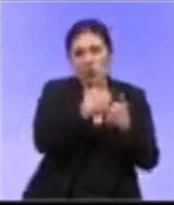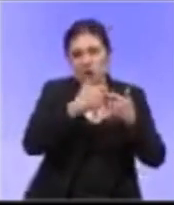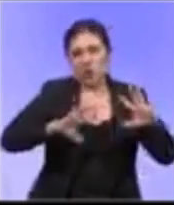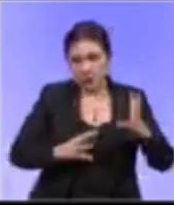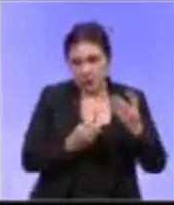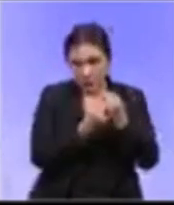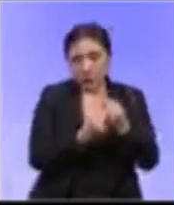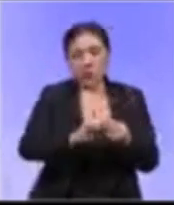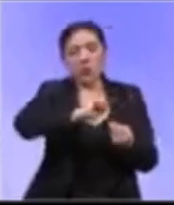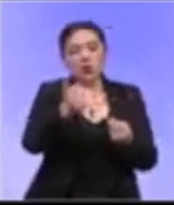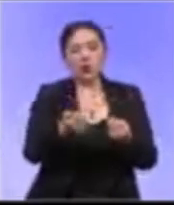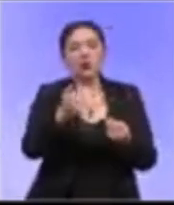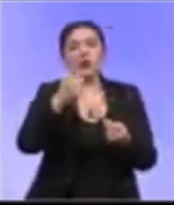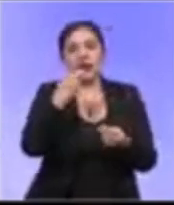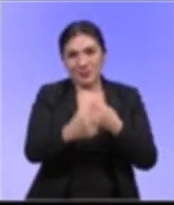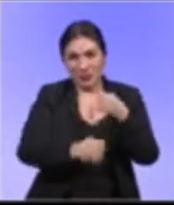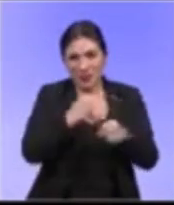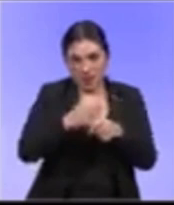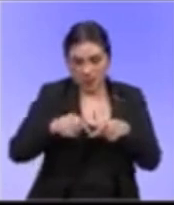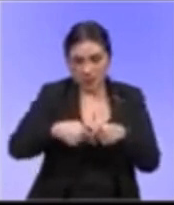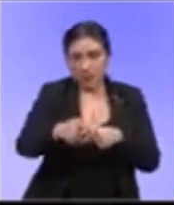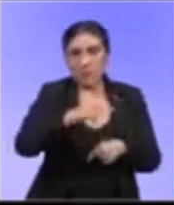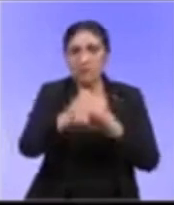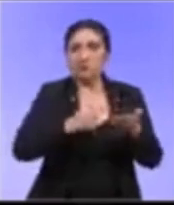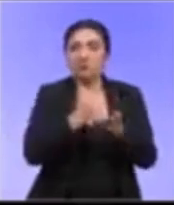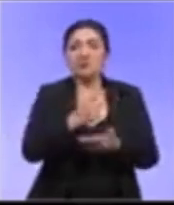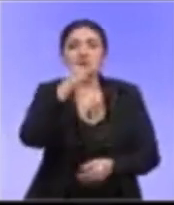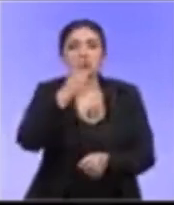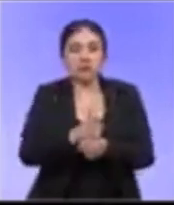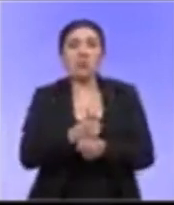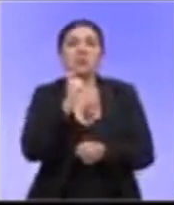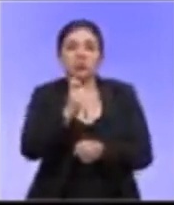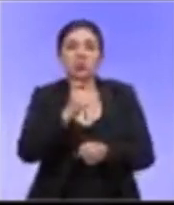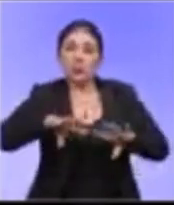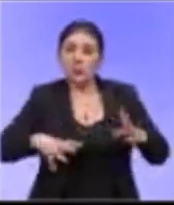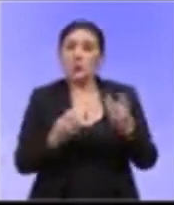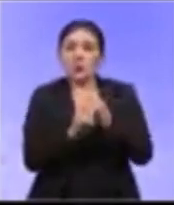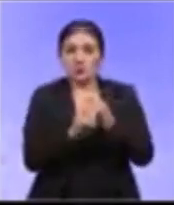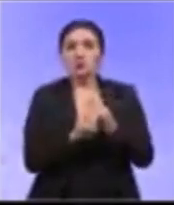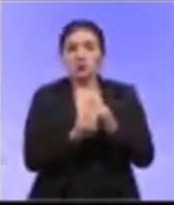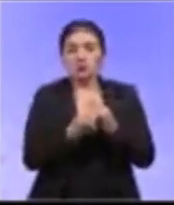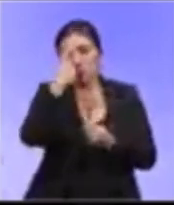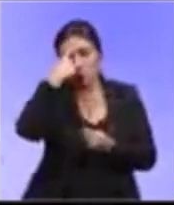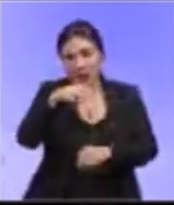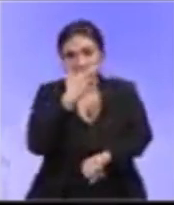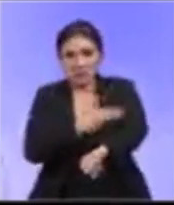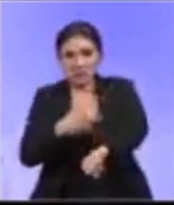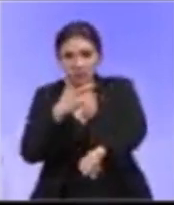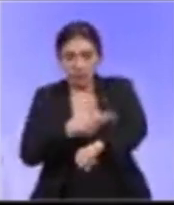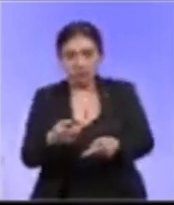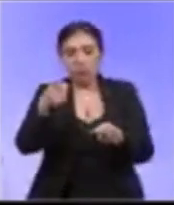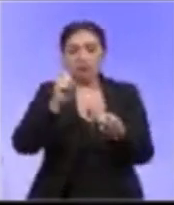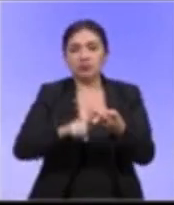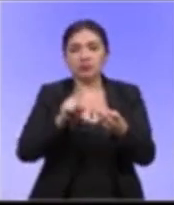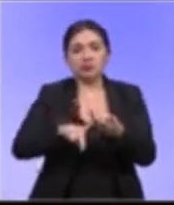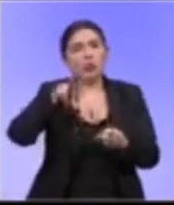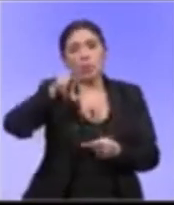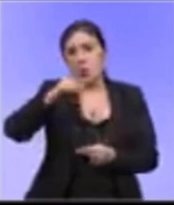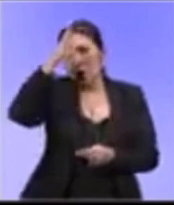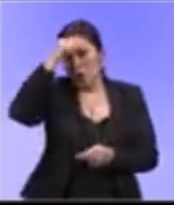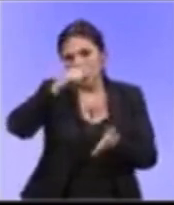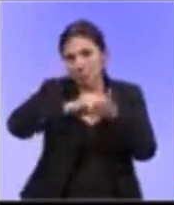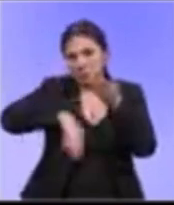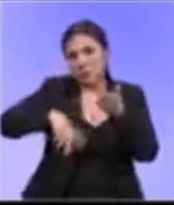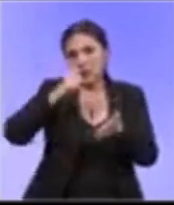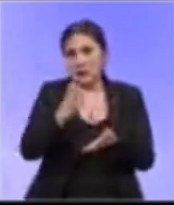acumulados todos de este año se resuelve primero se acumulan los medios de impugnación segundo se desecha de plano la